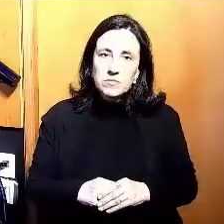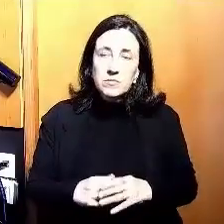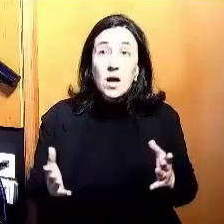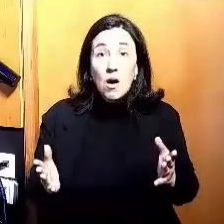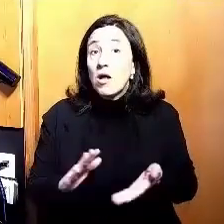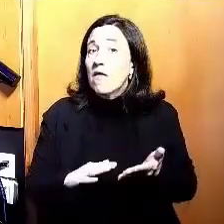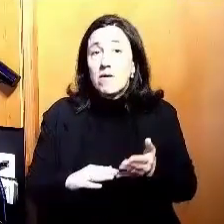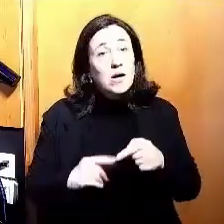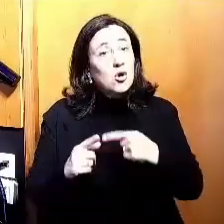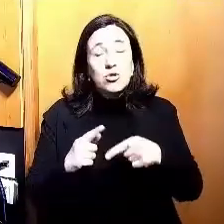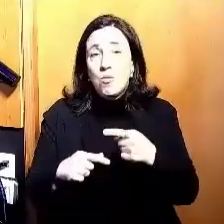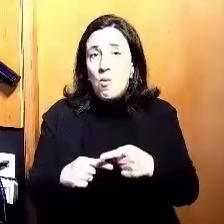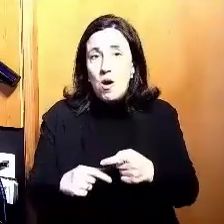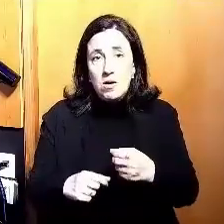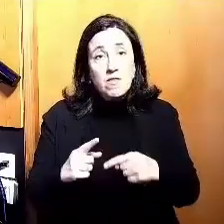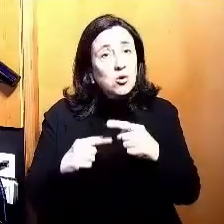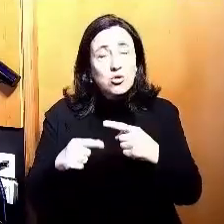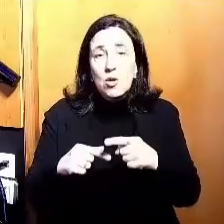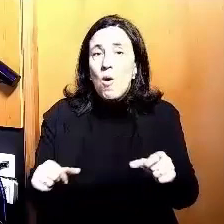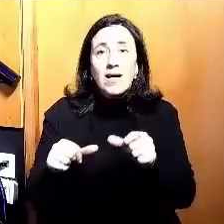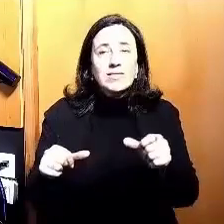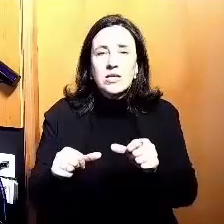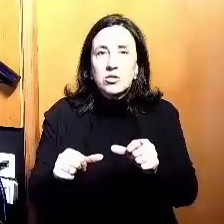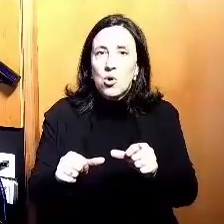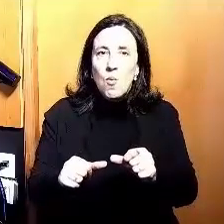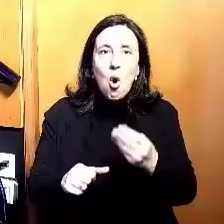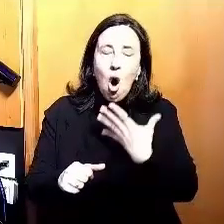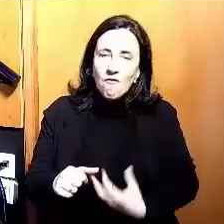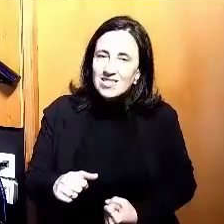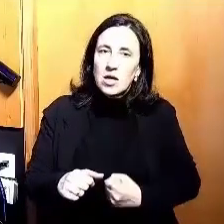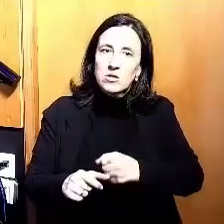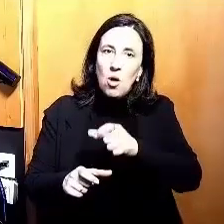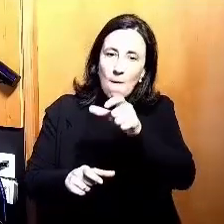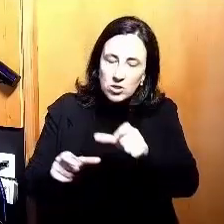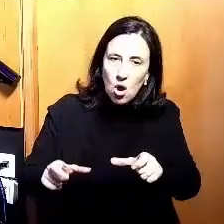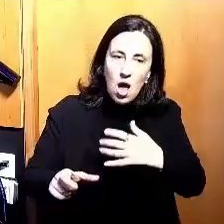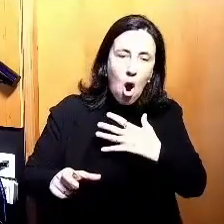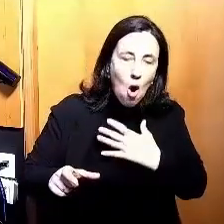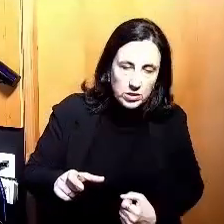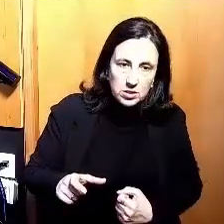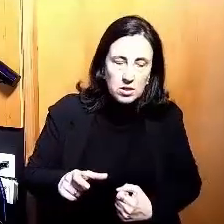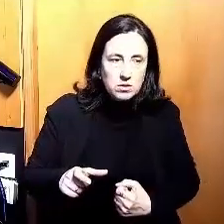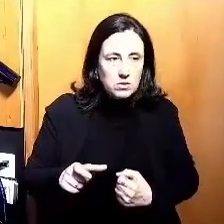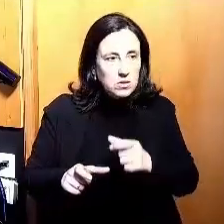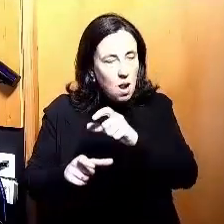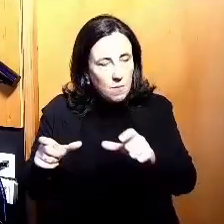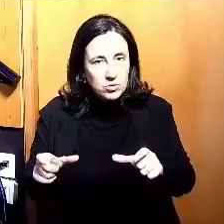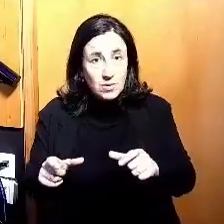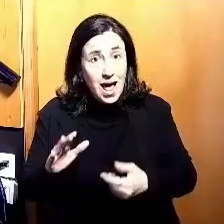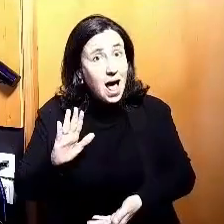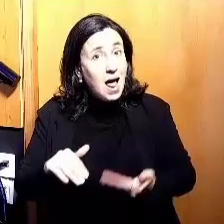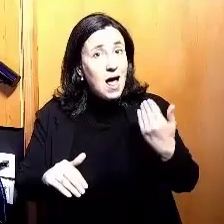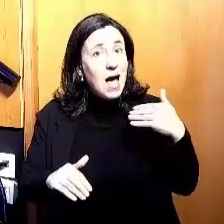habría que hacerlo más y lo tenemos que seguir haciendo. O sea, seguir convenciendo gente. Pero gente, estamos hablando de mandos